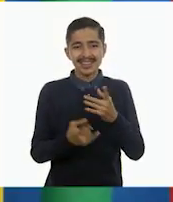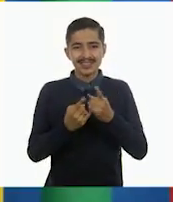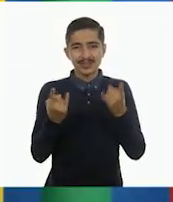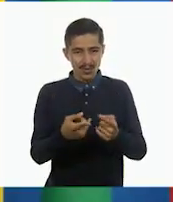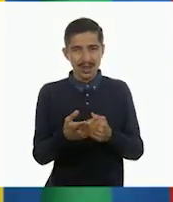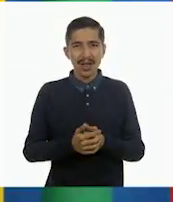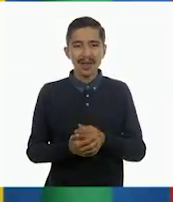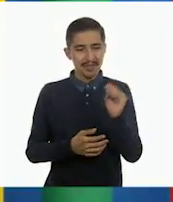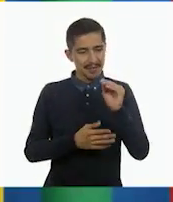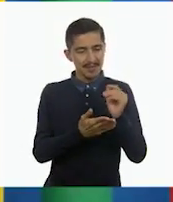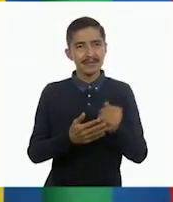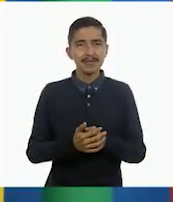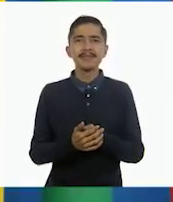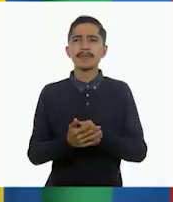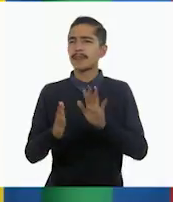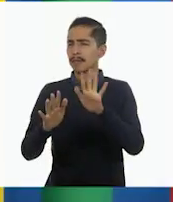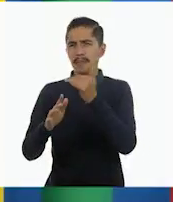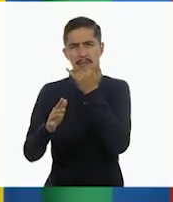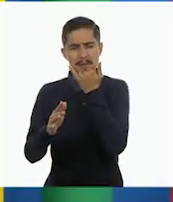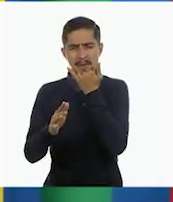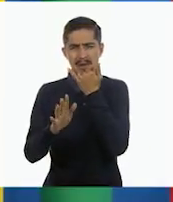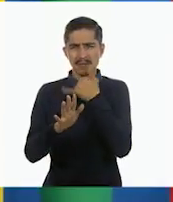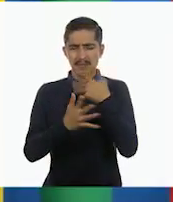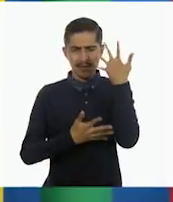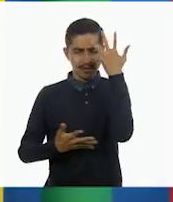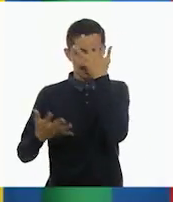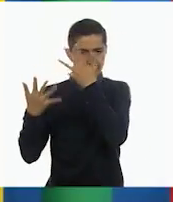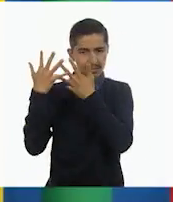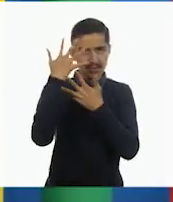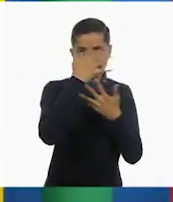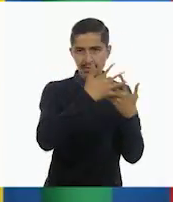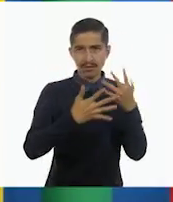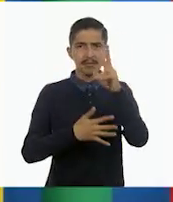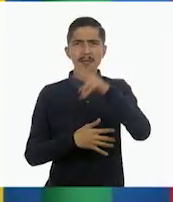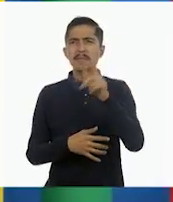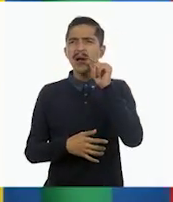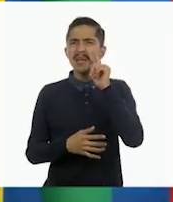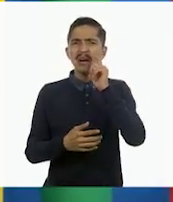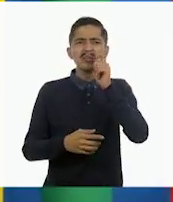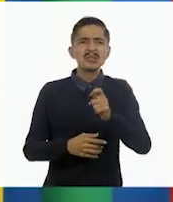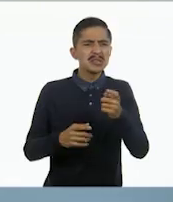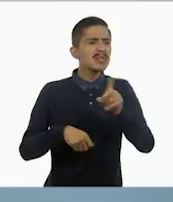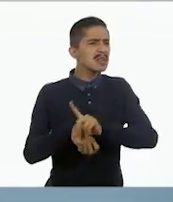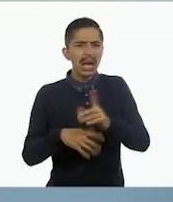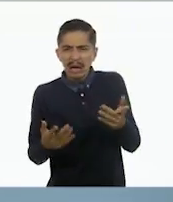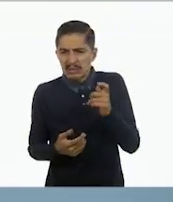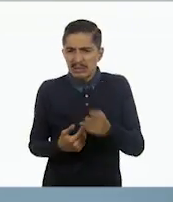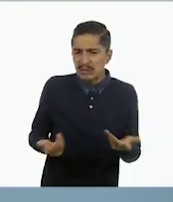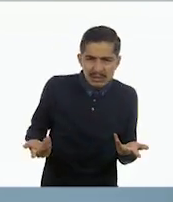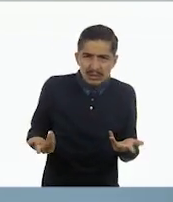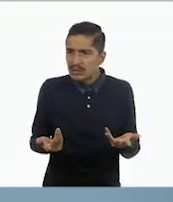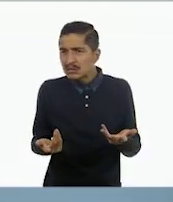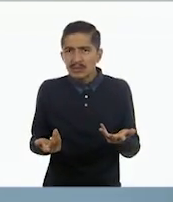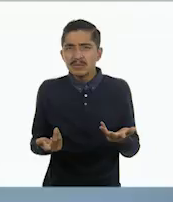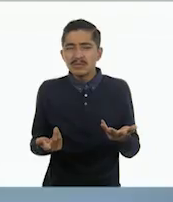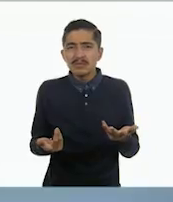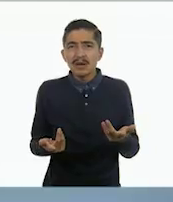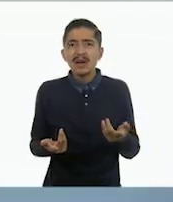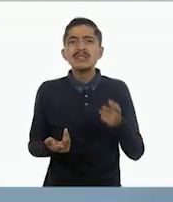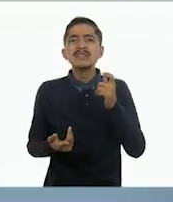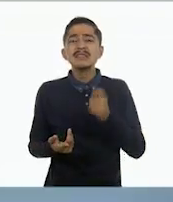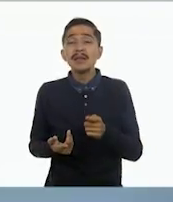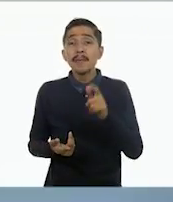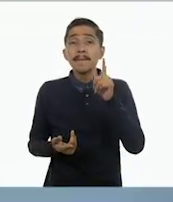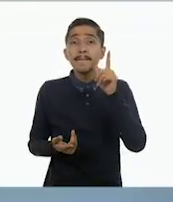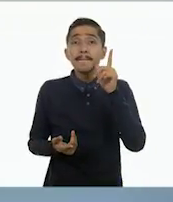ver, perdón. Yo ya me confundí. No sé de qué están hablando. ¿Qué es lo que se celebra mañana? Ah, pues se festeja el estallido